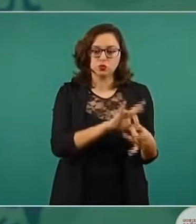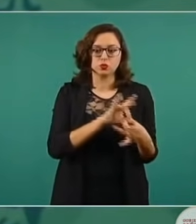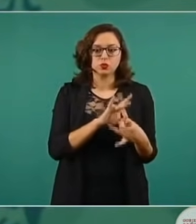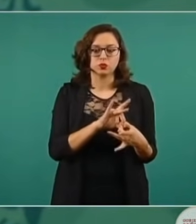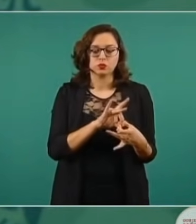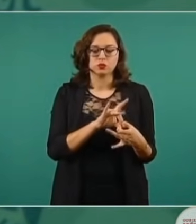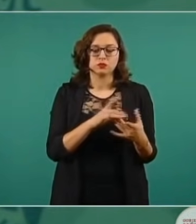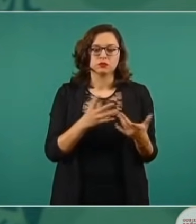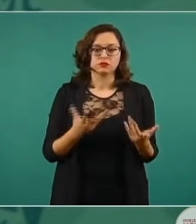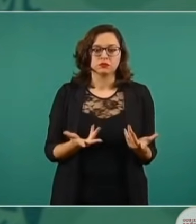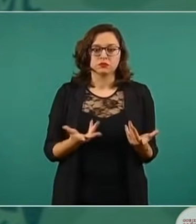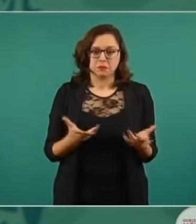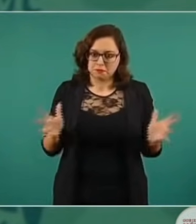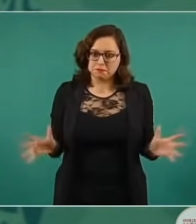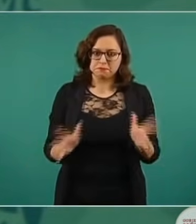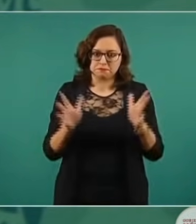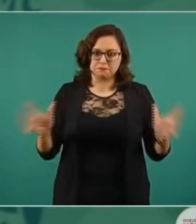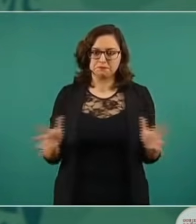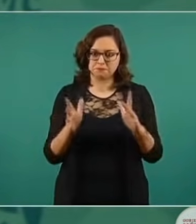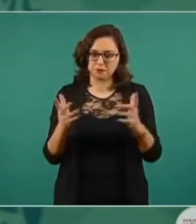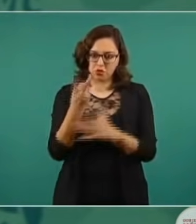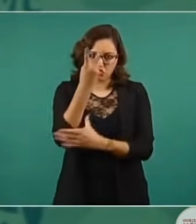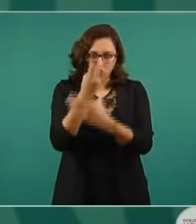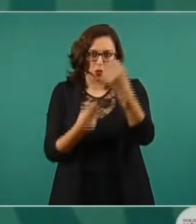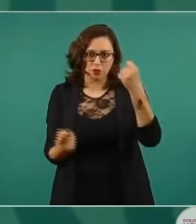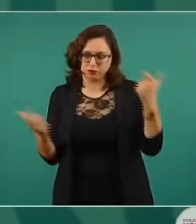de la economía mixta,